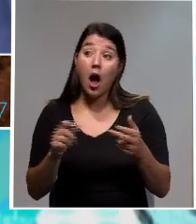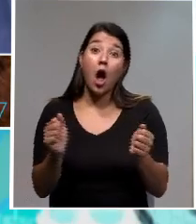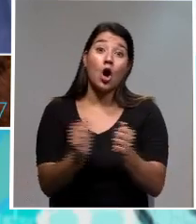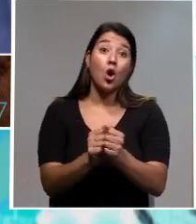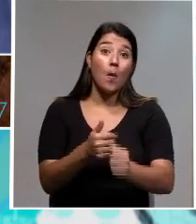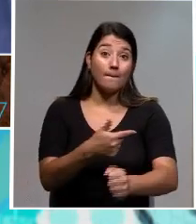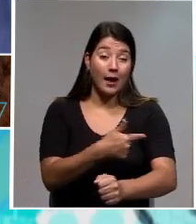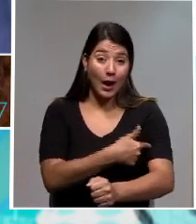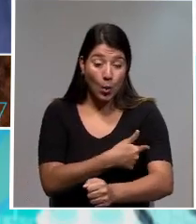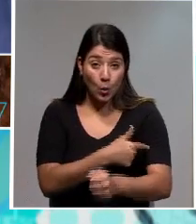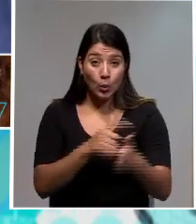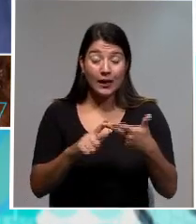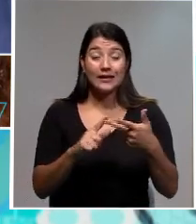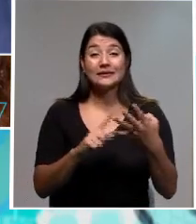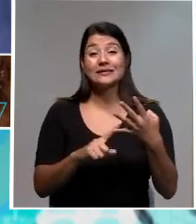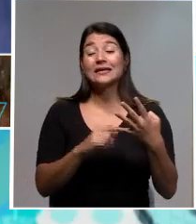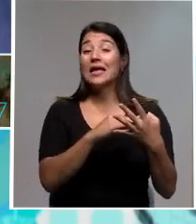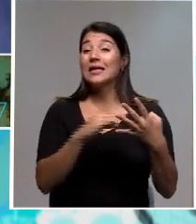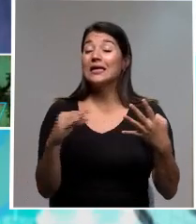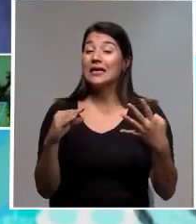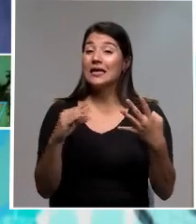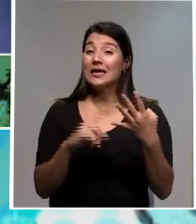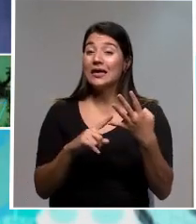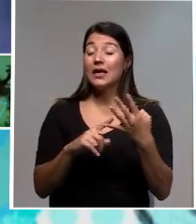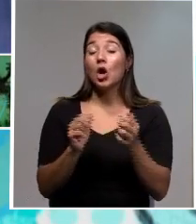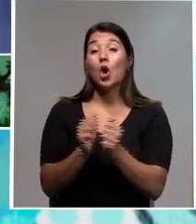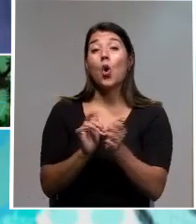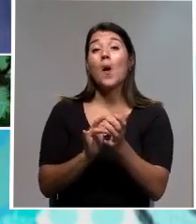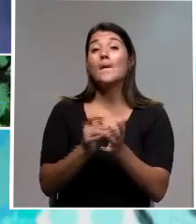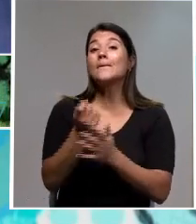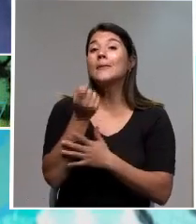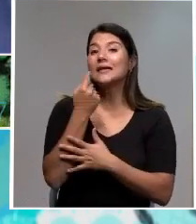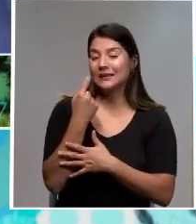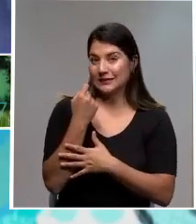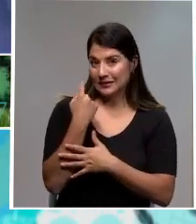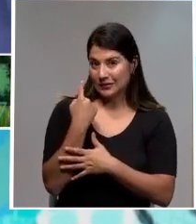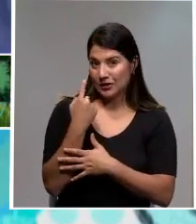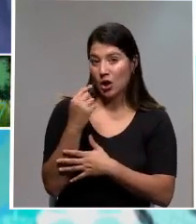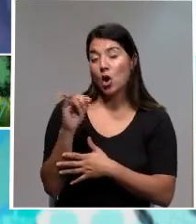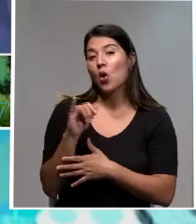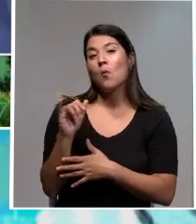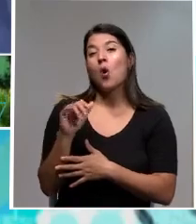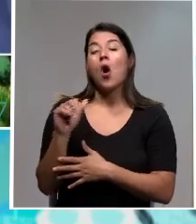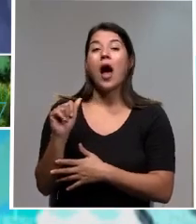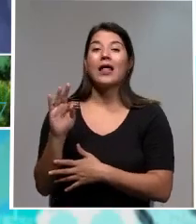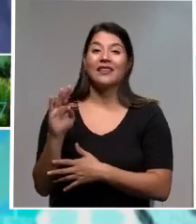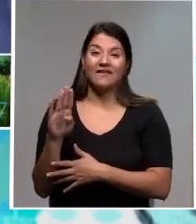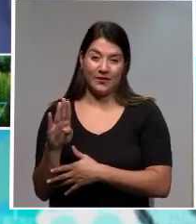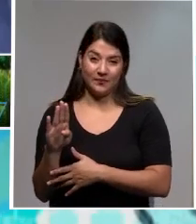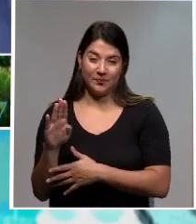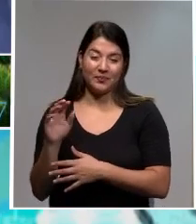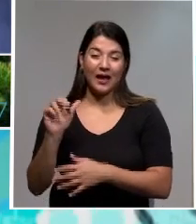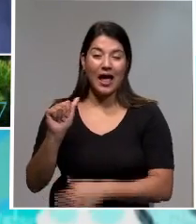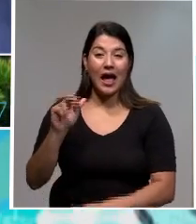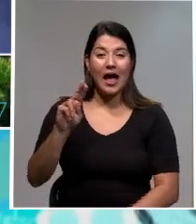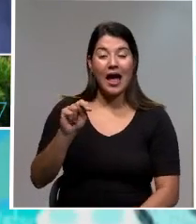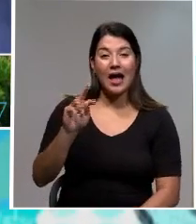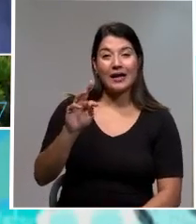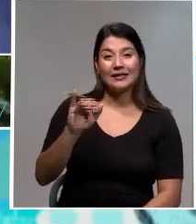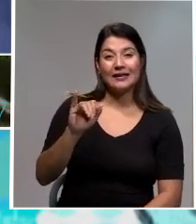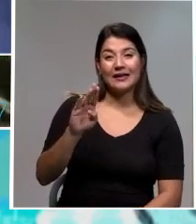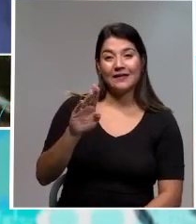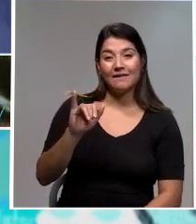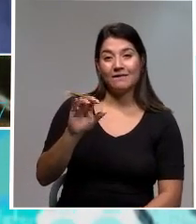vacunas y a través de los medicamentos antimicrobianos como los antibióticos. Esto nos permitió a